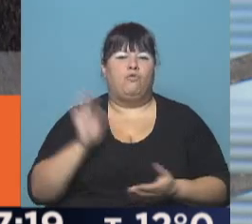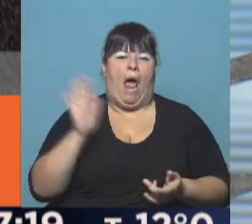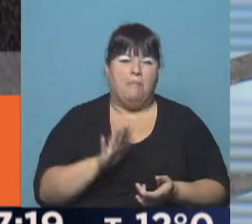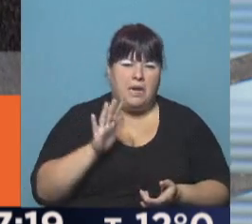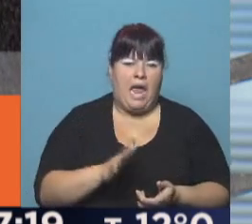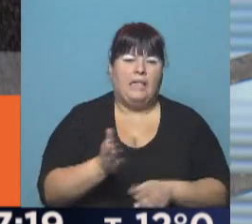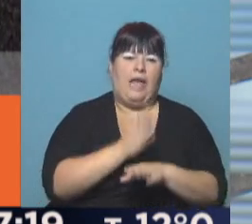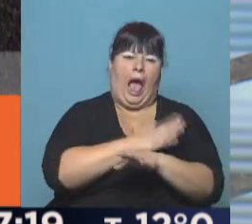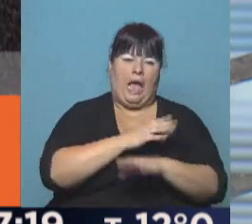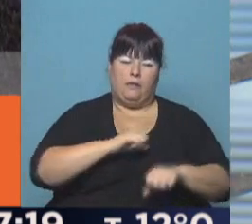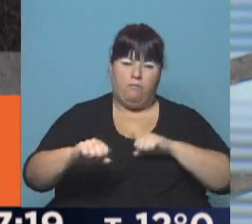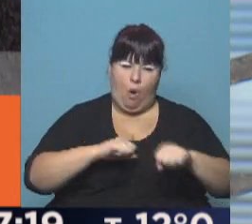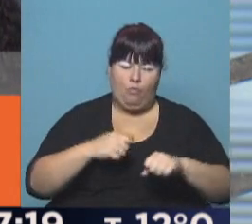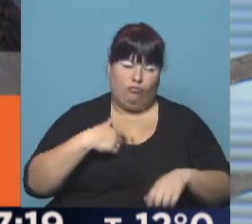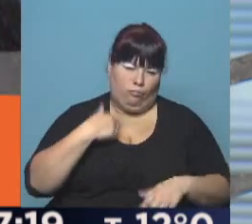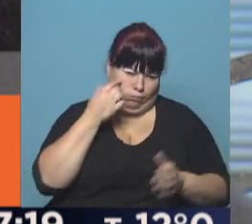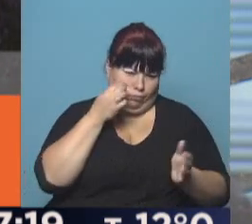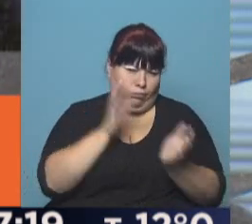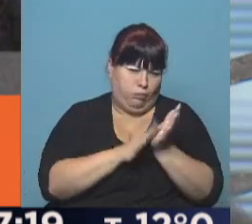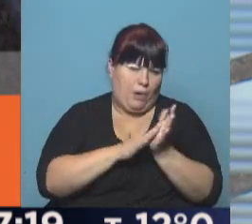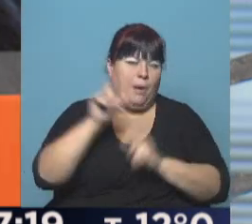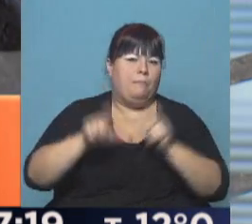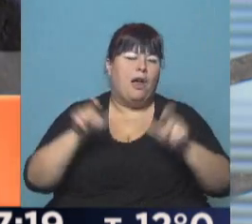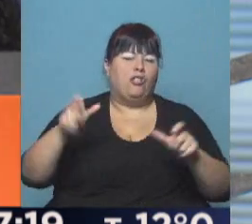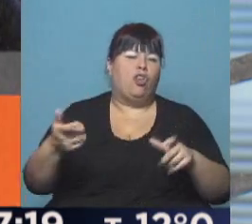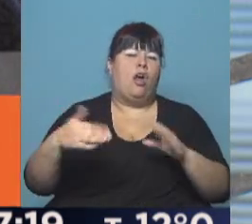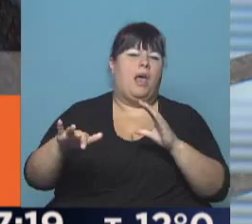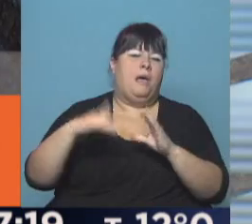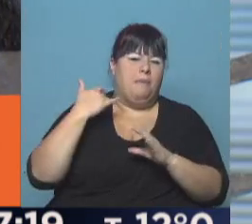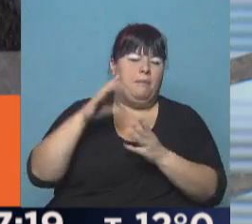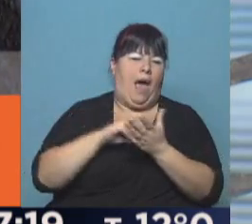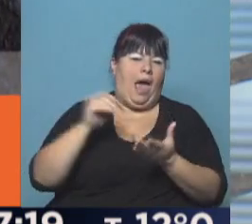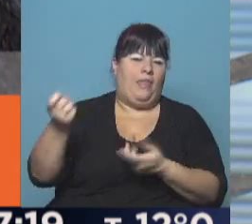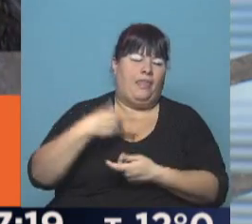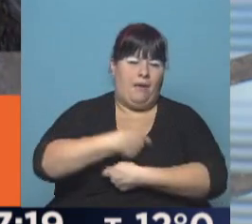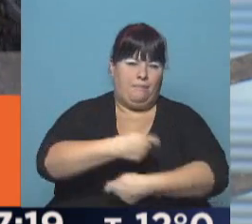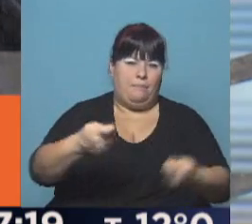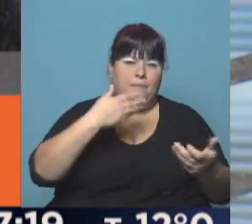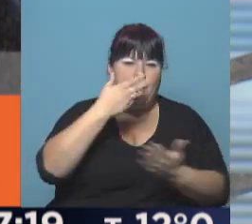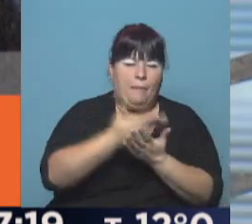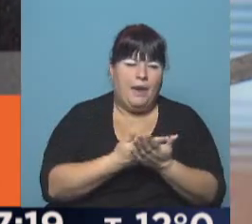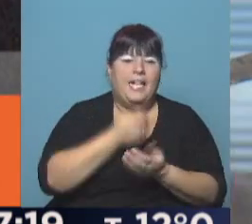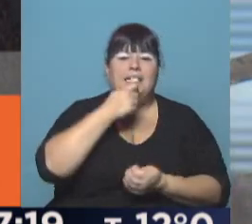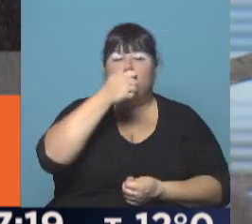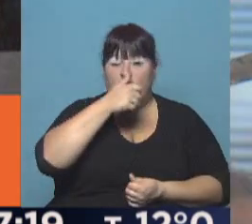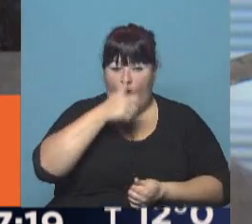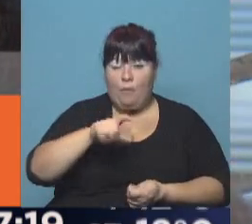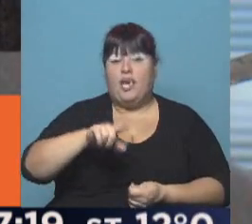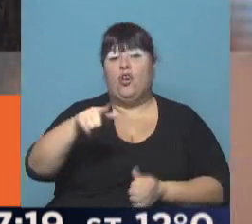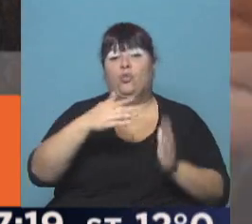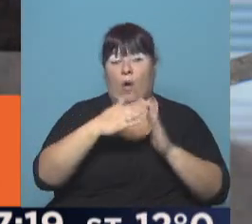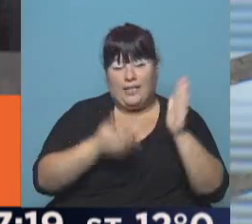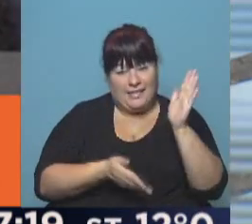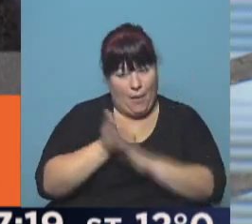los días previos, me consta, digamos, gente que me mandaba copias de volantes donde decía, si el domingo sales de tu